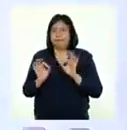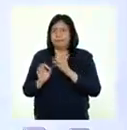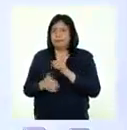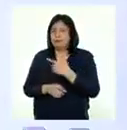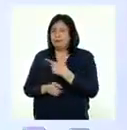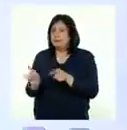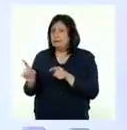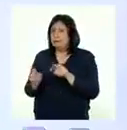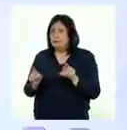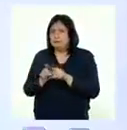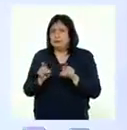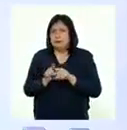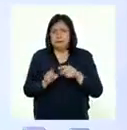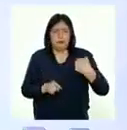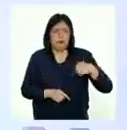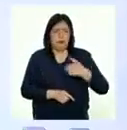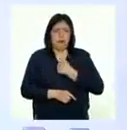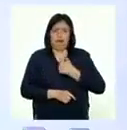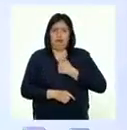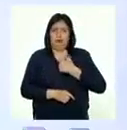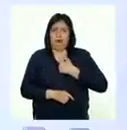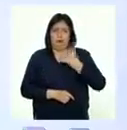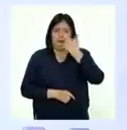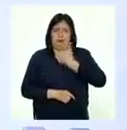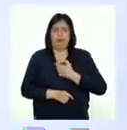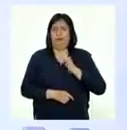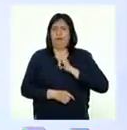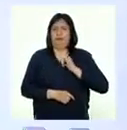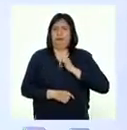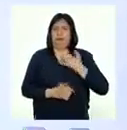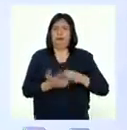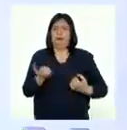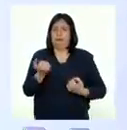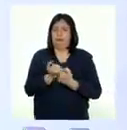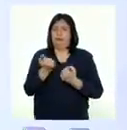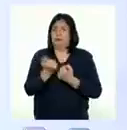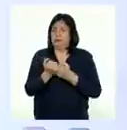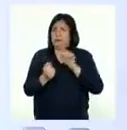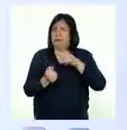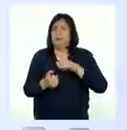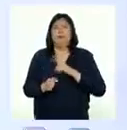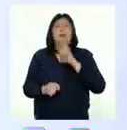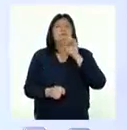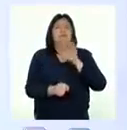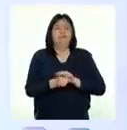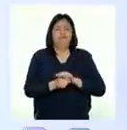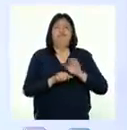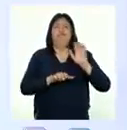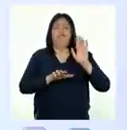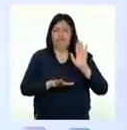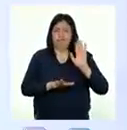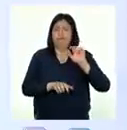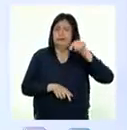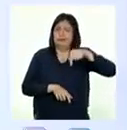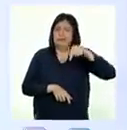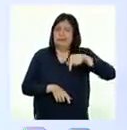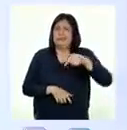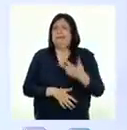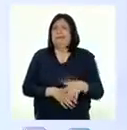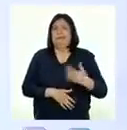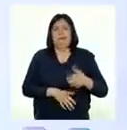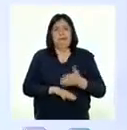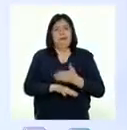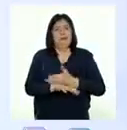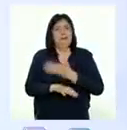Pero también está en nosotros como individuos colaborar y comprometernos a que esta